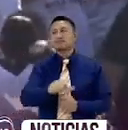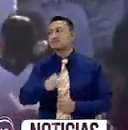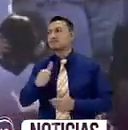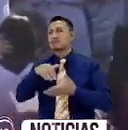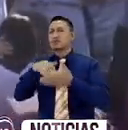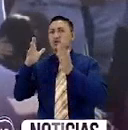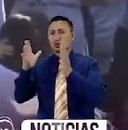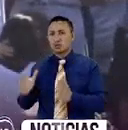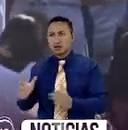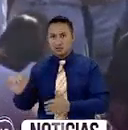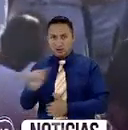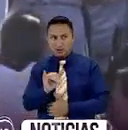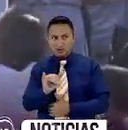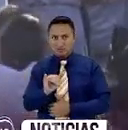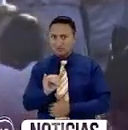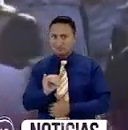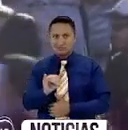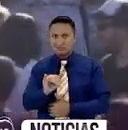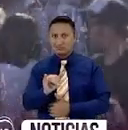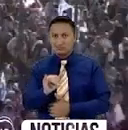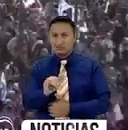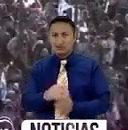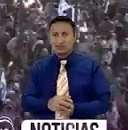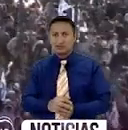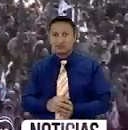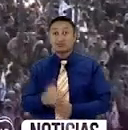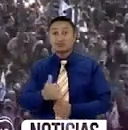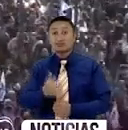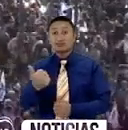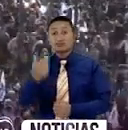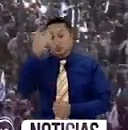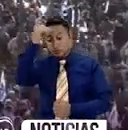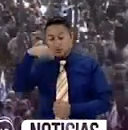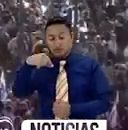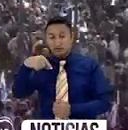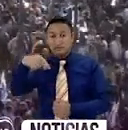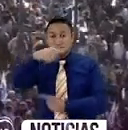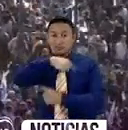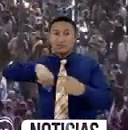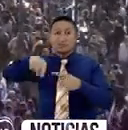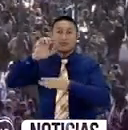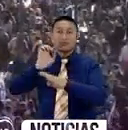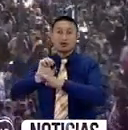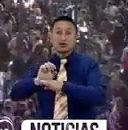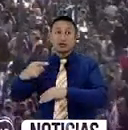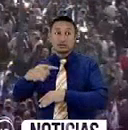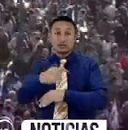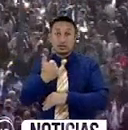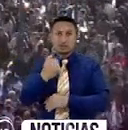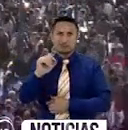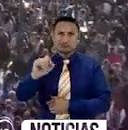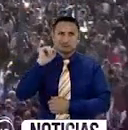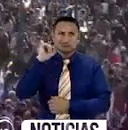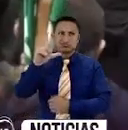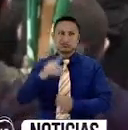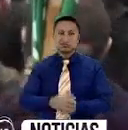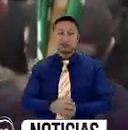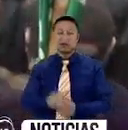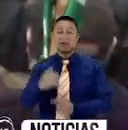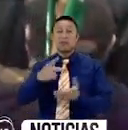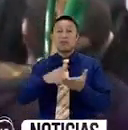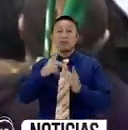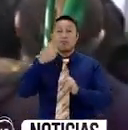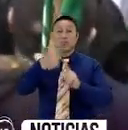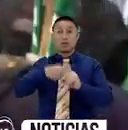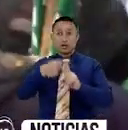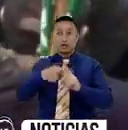estudiantes no corren con la misma suerte muchos han decidido regresar Pues los altos costos principalmente de arriendos